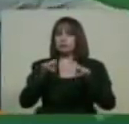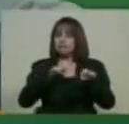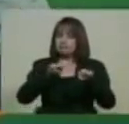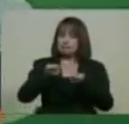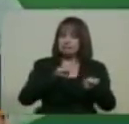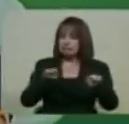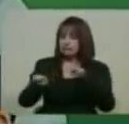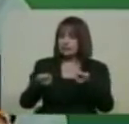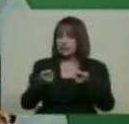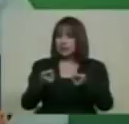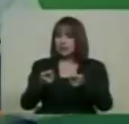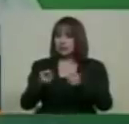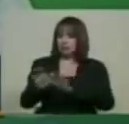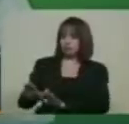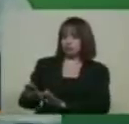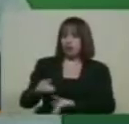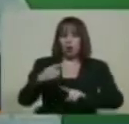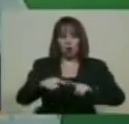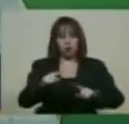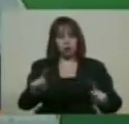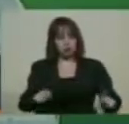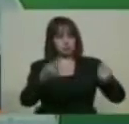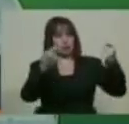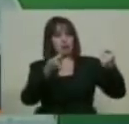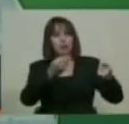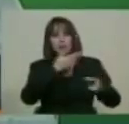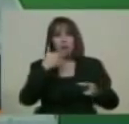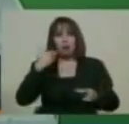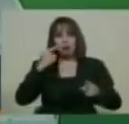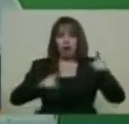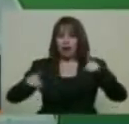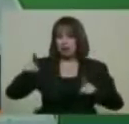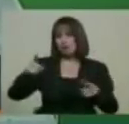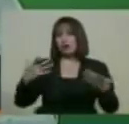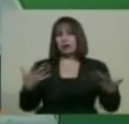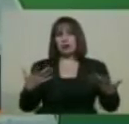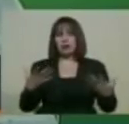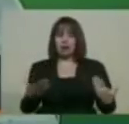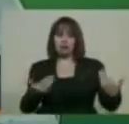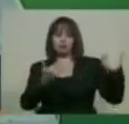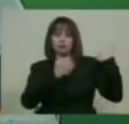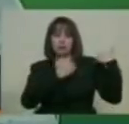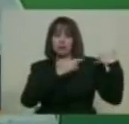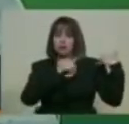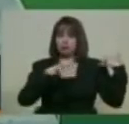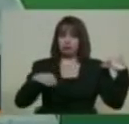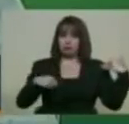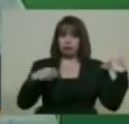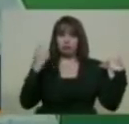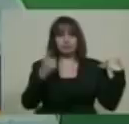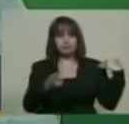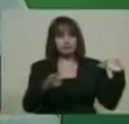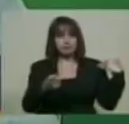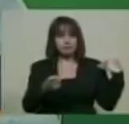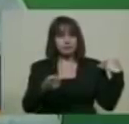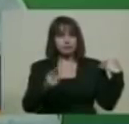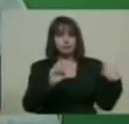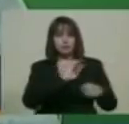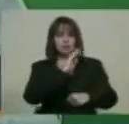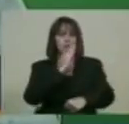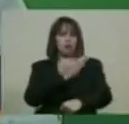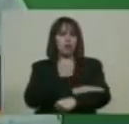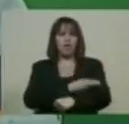hemos superado en otros, o dificultades graves que nos toca asumir. Cuando hablo de un poder